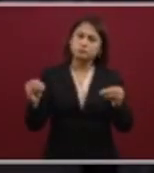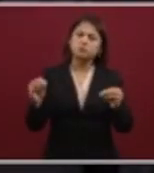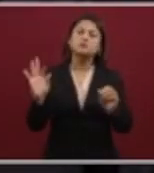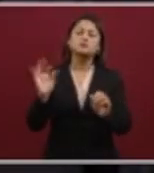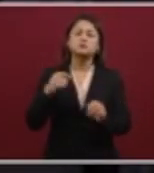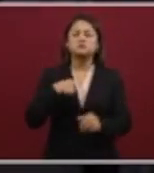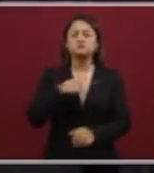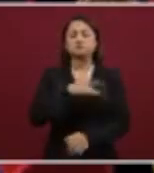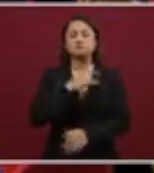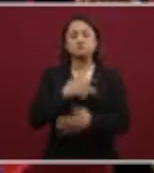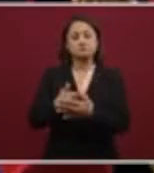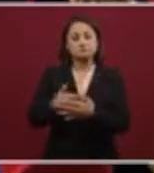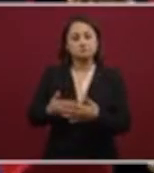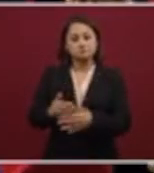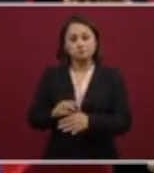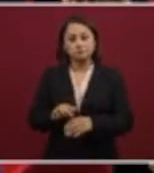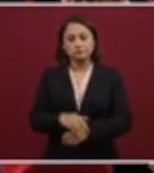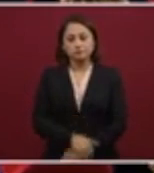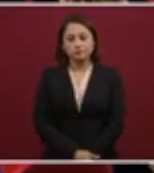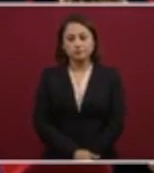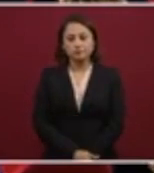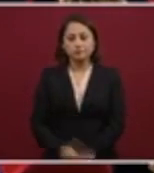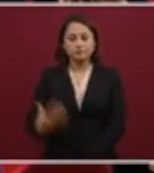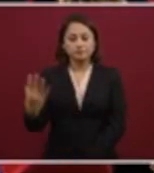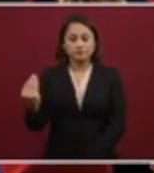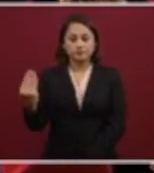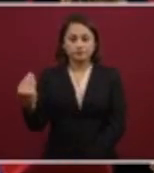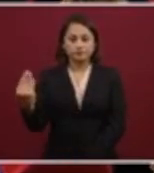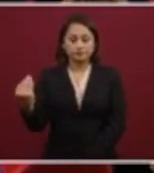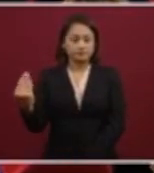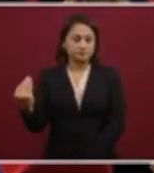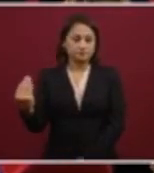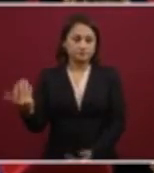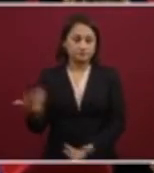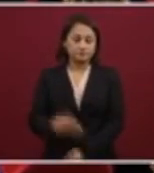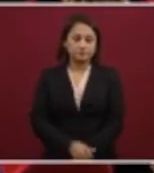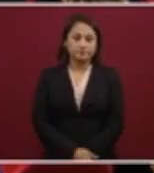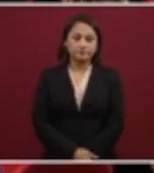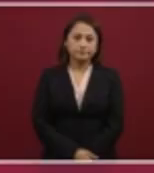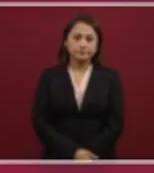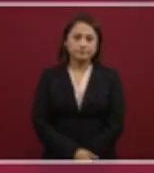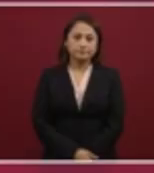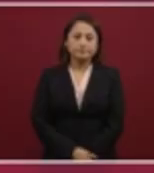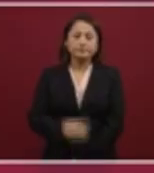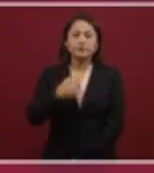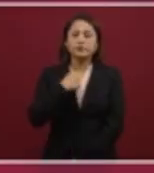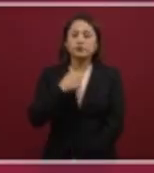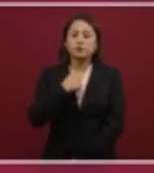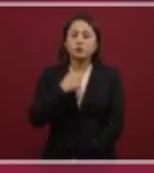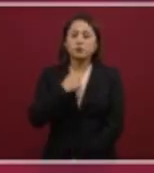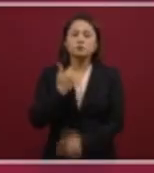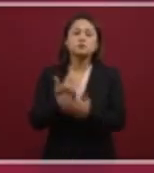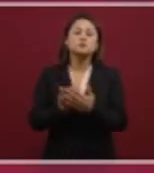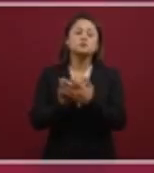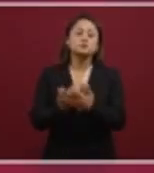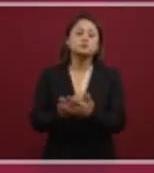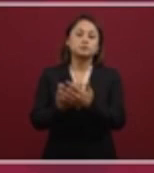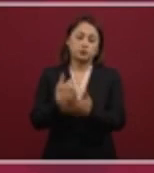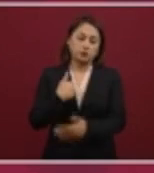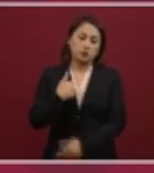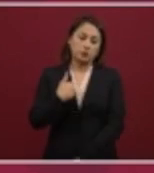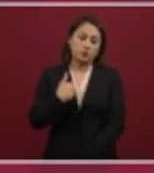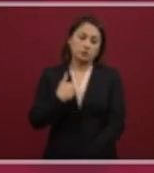su punto de vista es correcto que un funcionario público? Yo estoy esperando que mandé a hacer